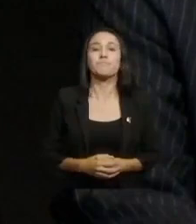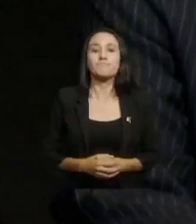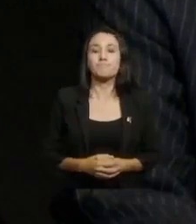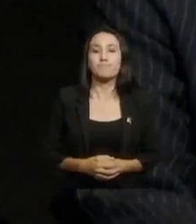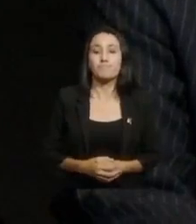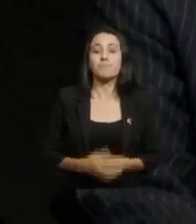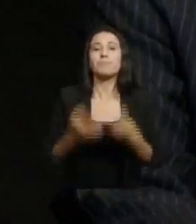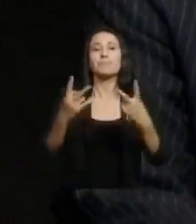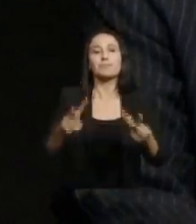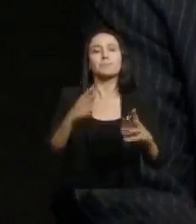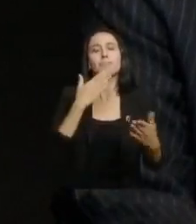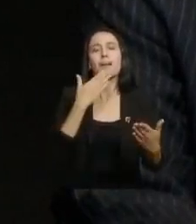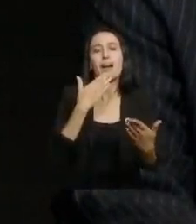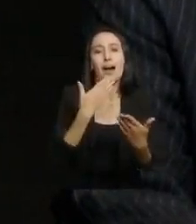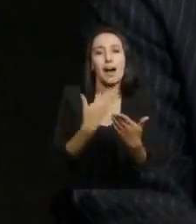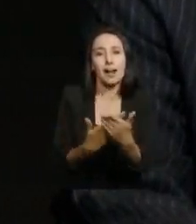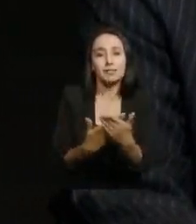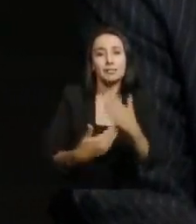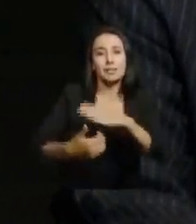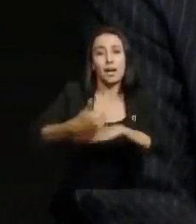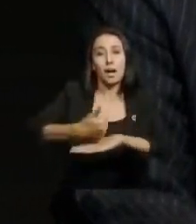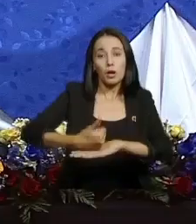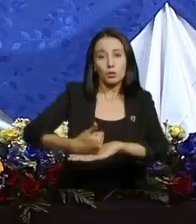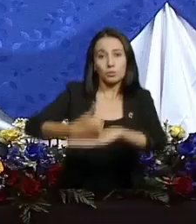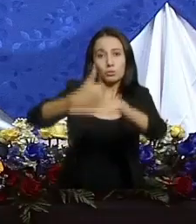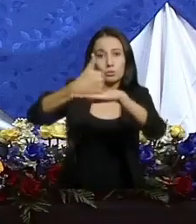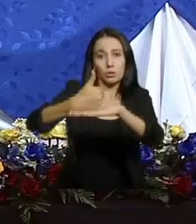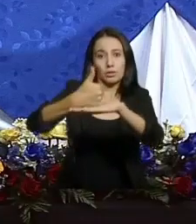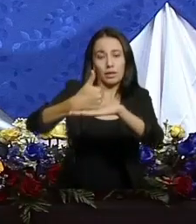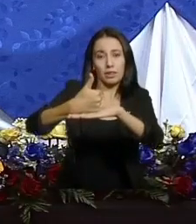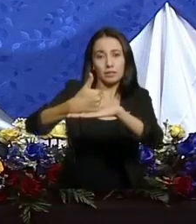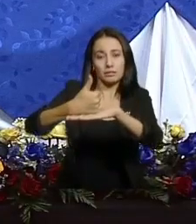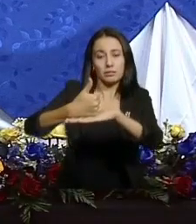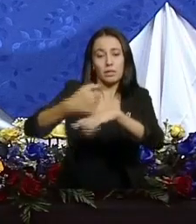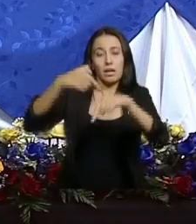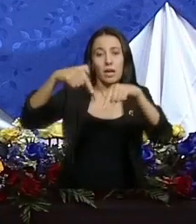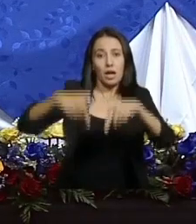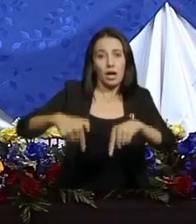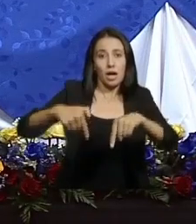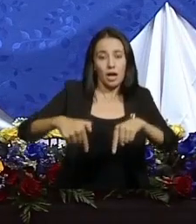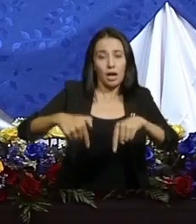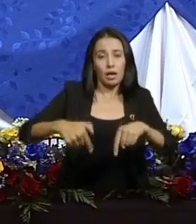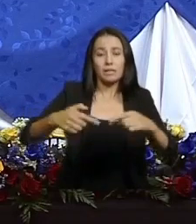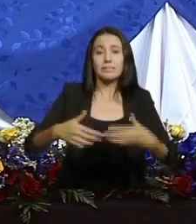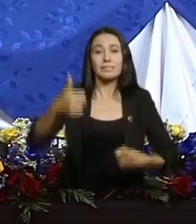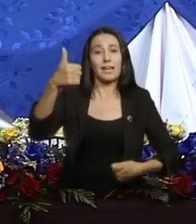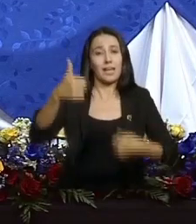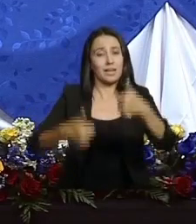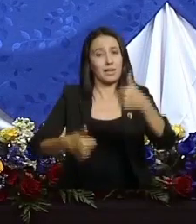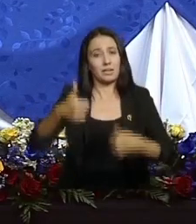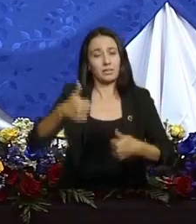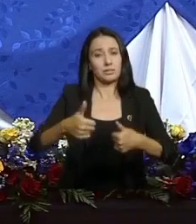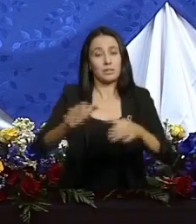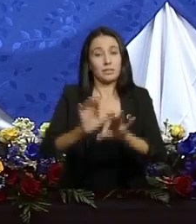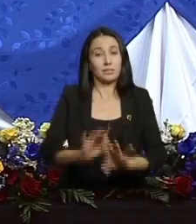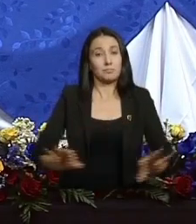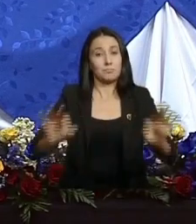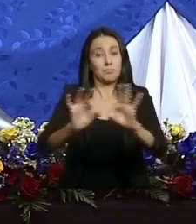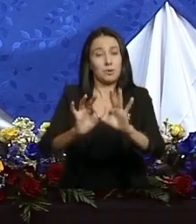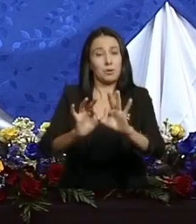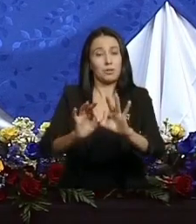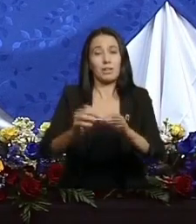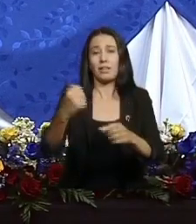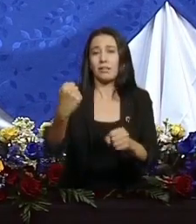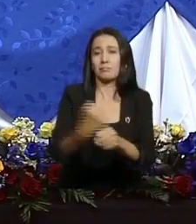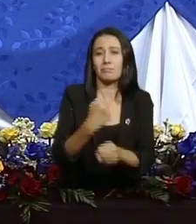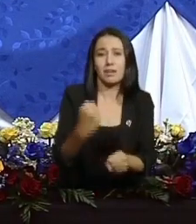Agradecemos la presencia de las autoridades aquí presentes, pues estas elecciones es una tarea conjunta,